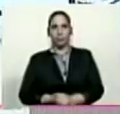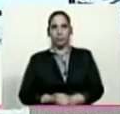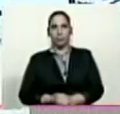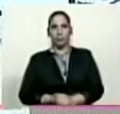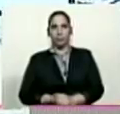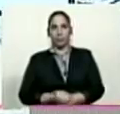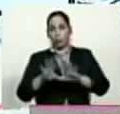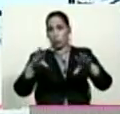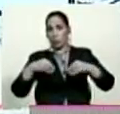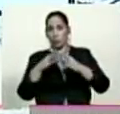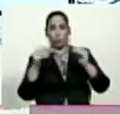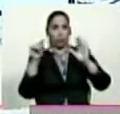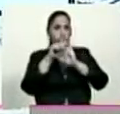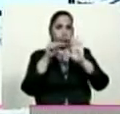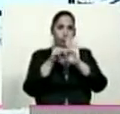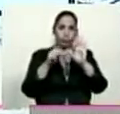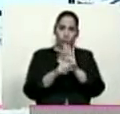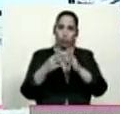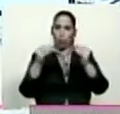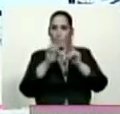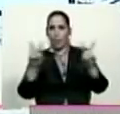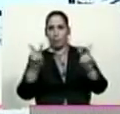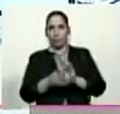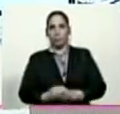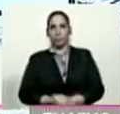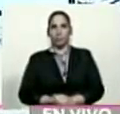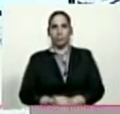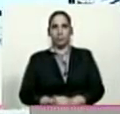tomado todas las medidas para que todo sea en paz.